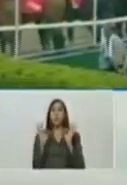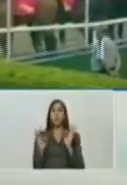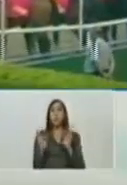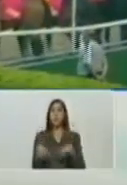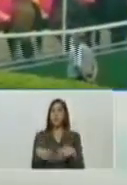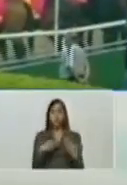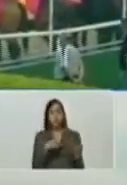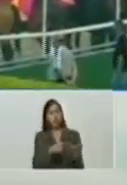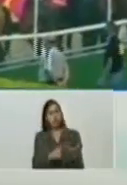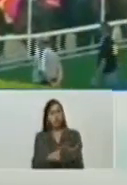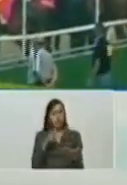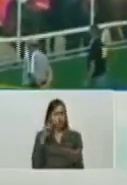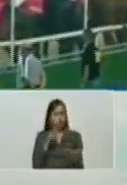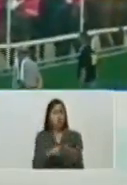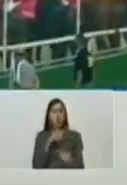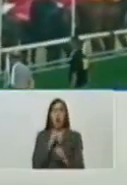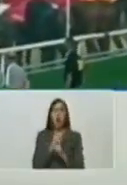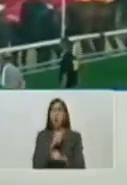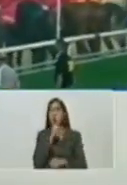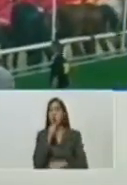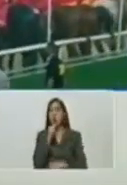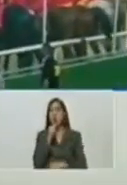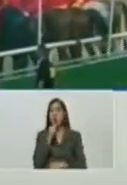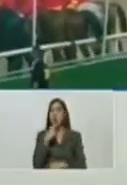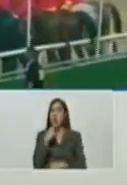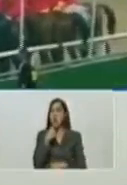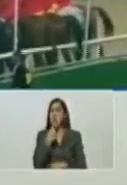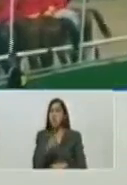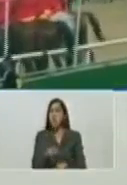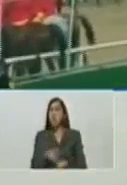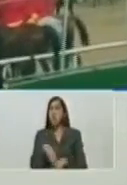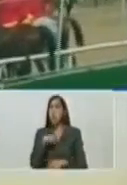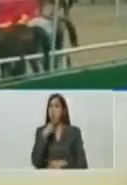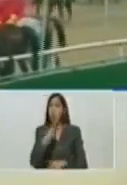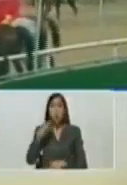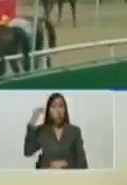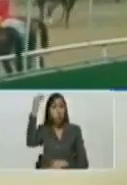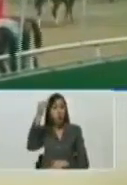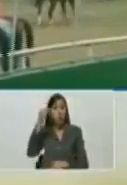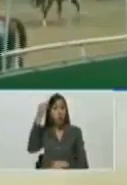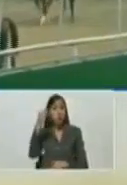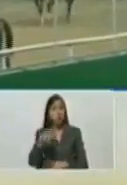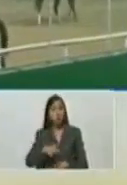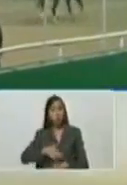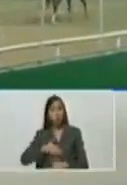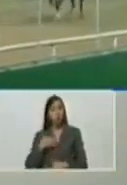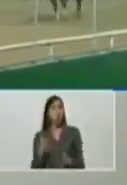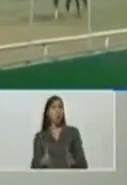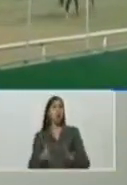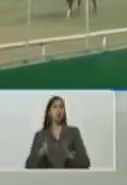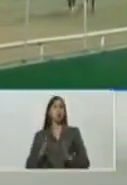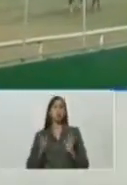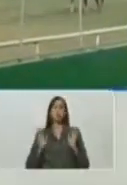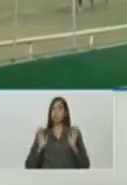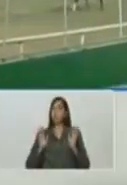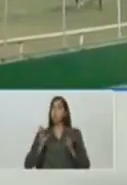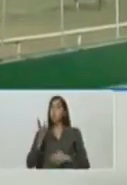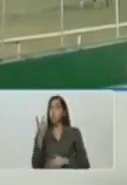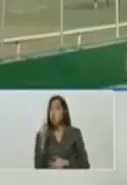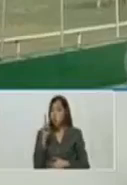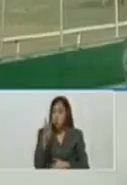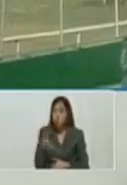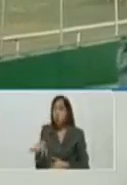Revisé los caballos. Y dije, bueno, analizando, pudiera ganar. El número 2, el